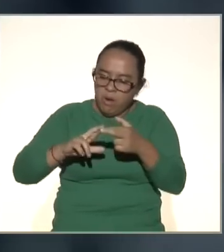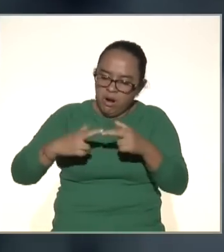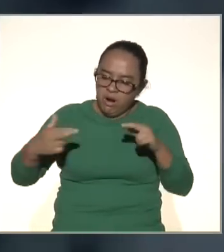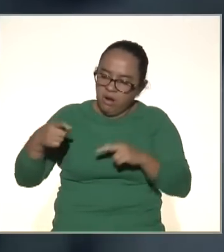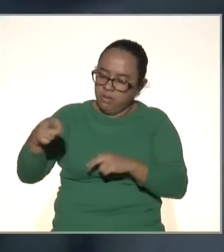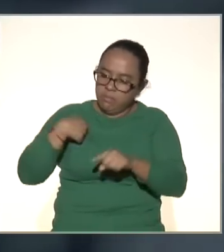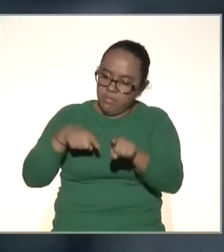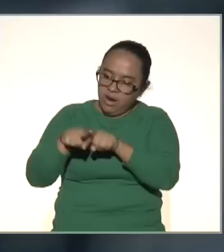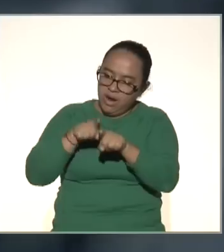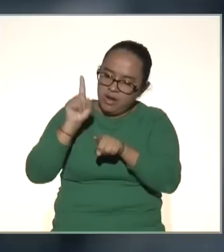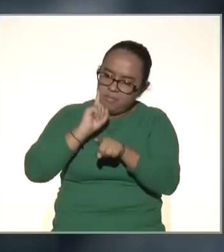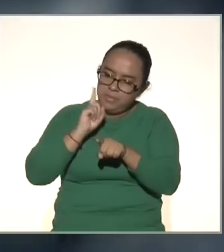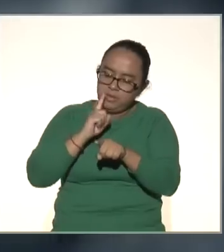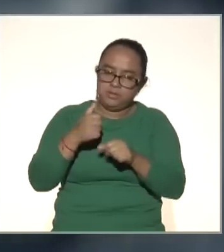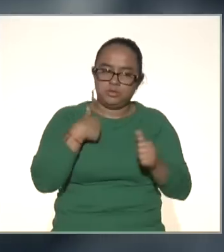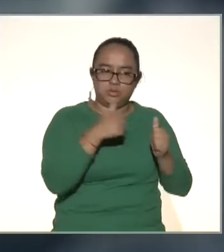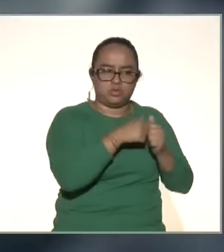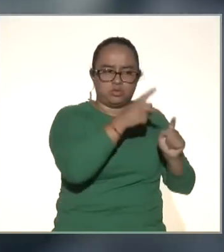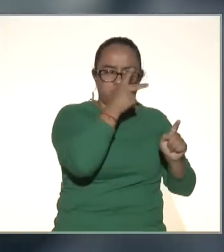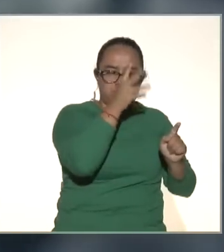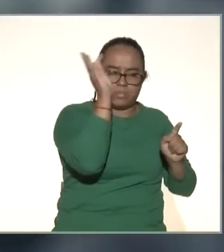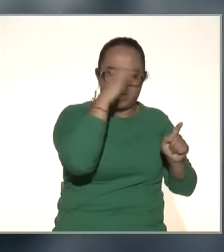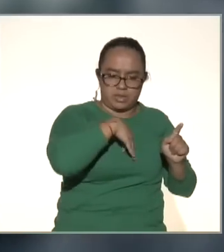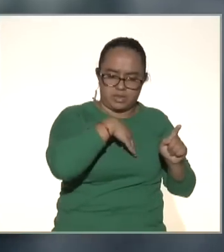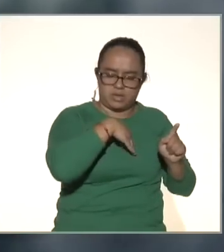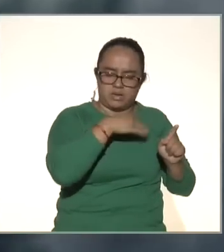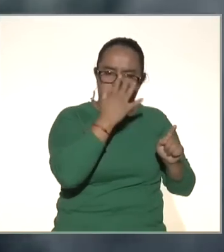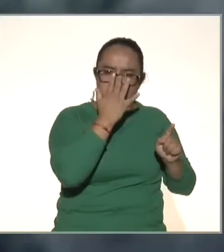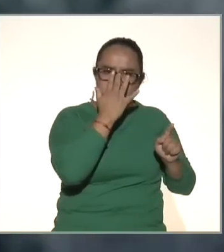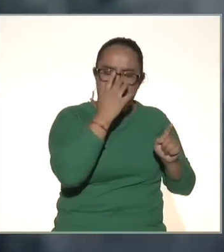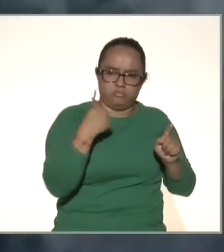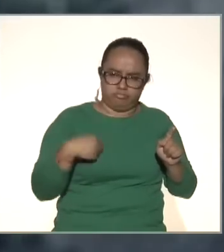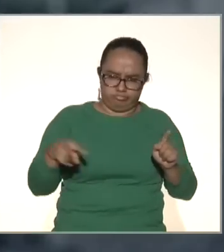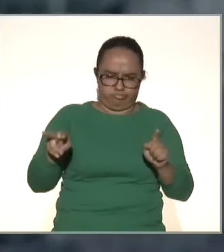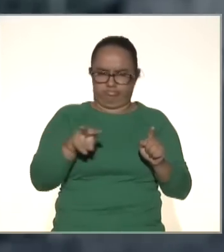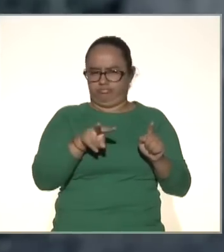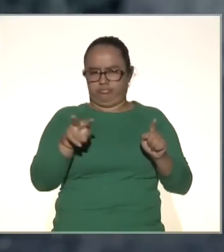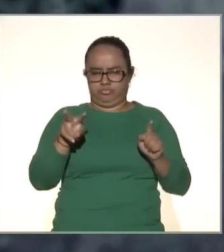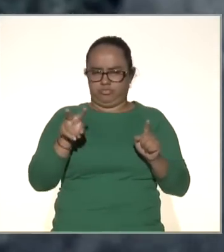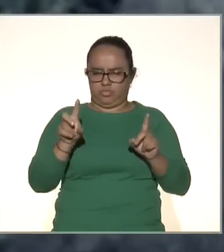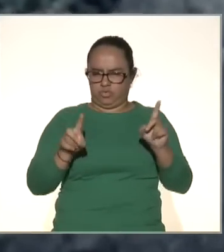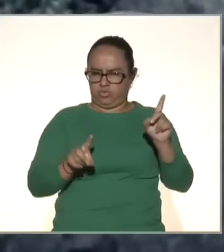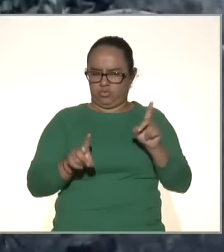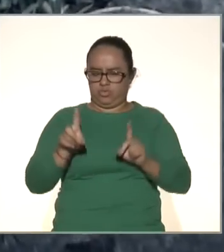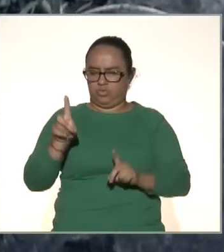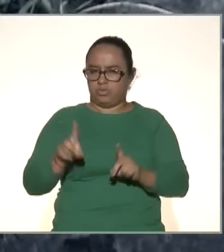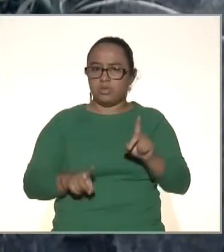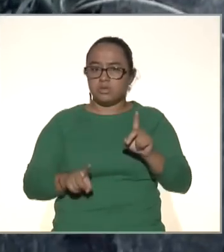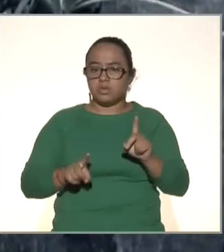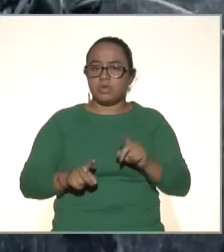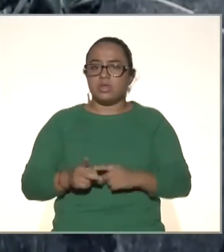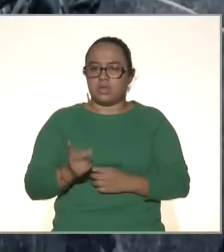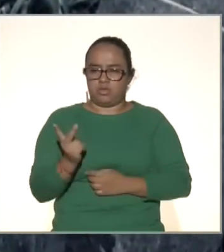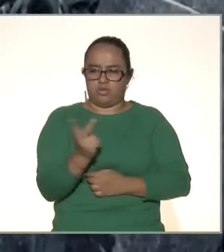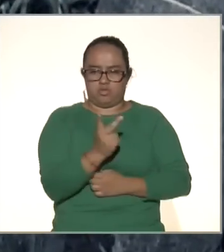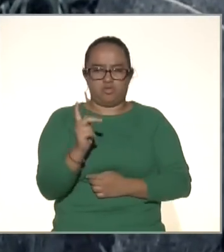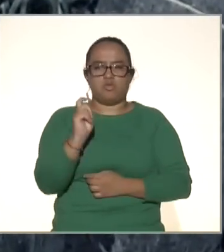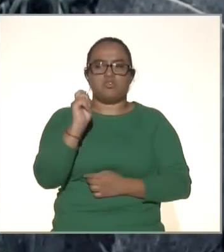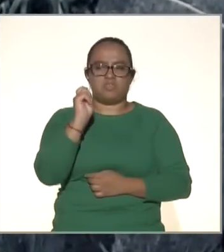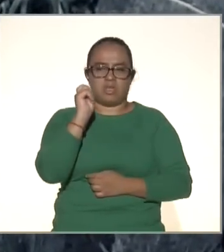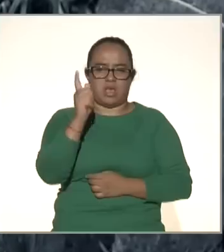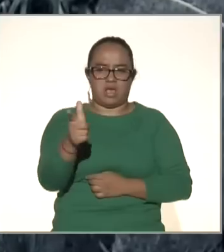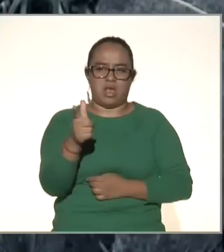tenía mi hermana con mi padrastro y todo me sugería que ellos tenían una